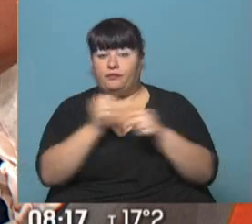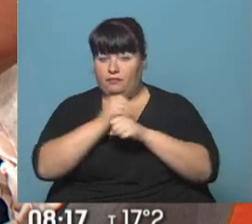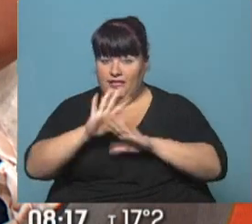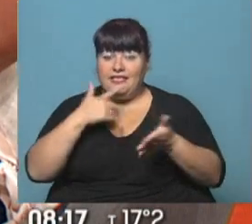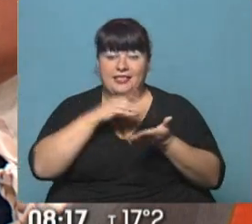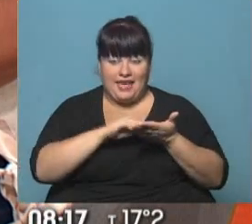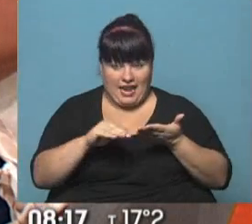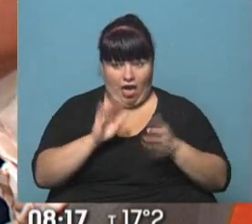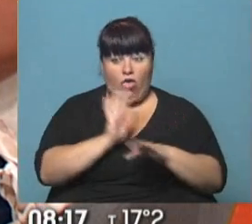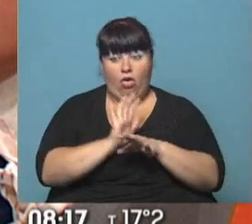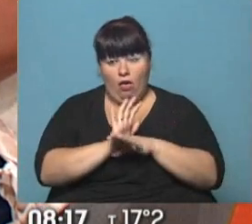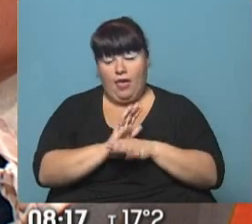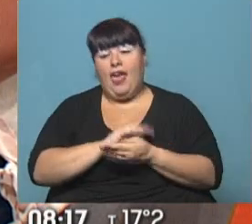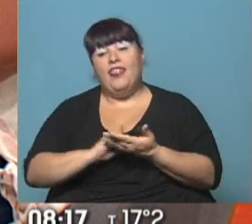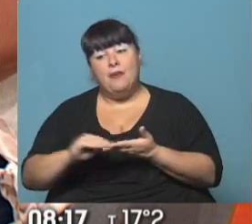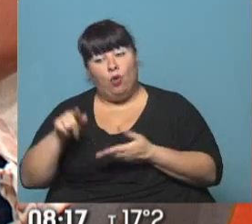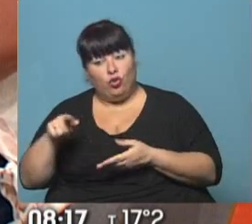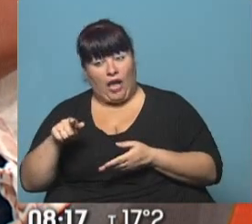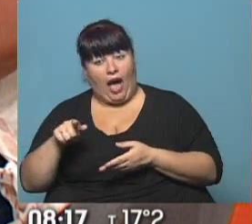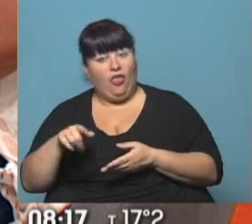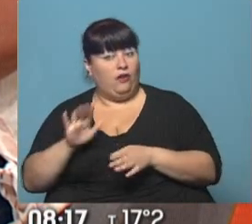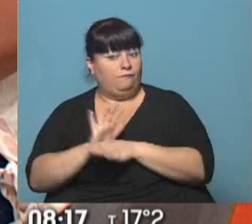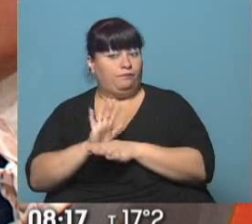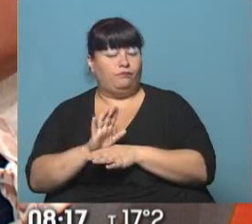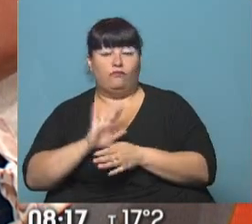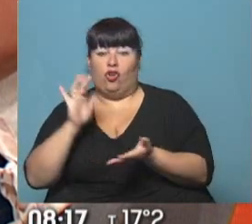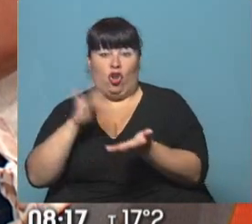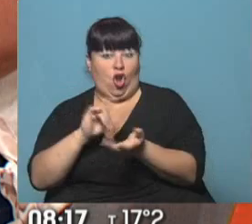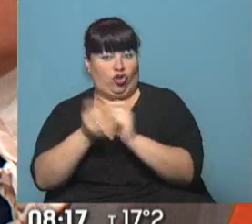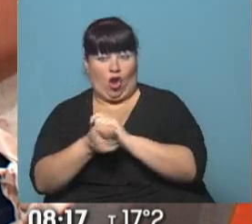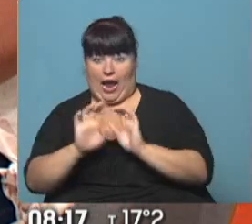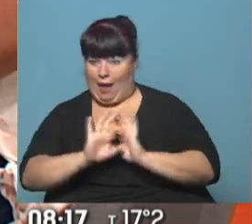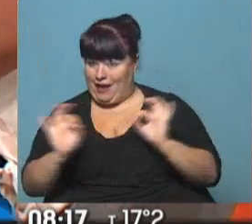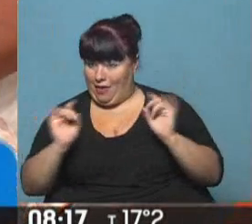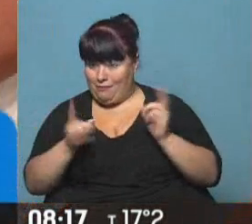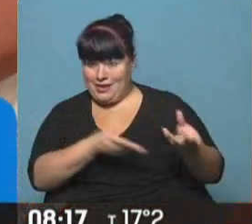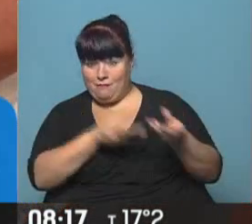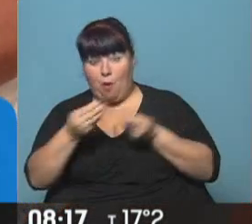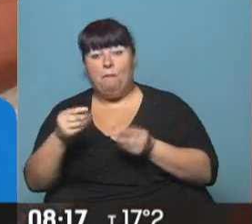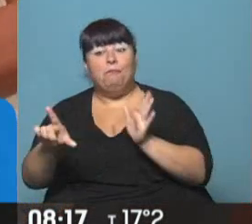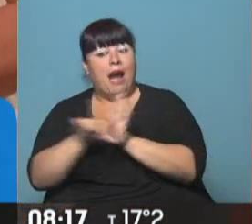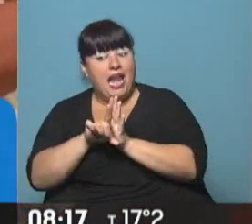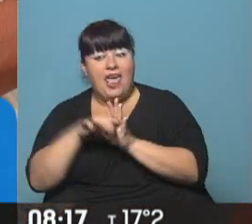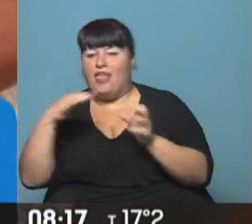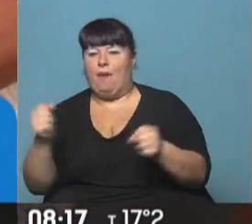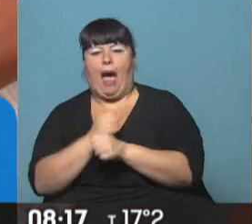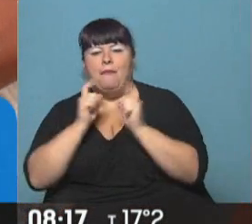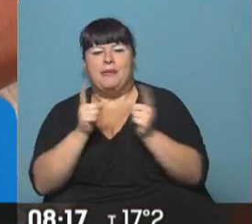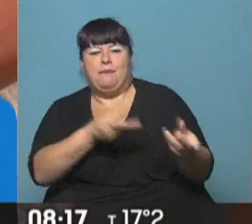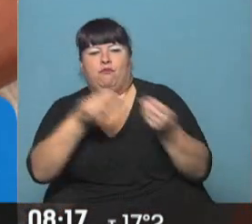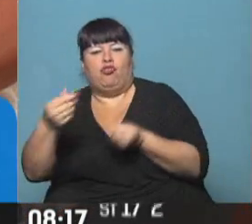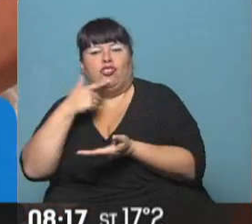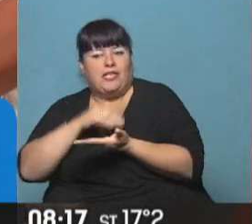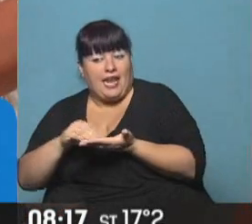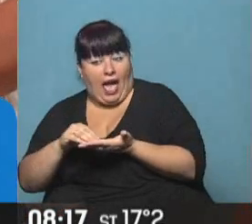del Senado. ¿Esto qué quiere decir? Que los diputados prácticamente no la van a modificar. Claro. Para que sea ley, se va a aprobar tal cual viene del